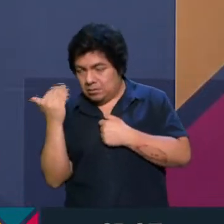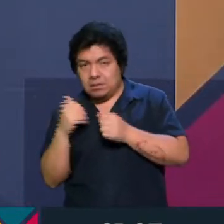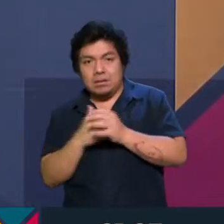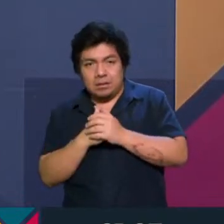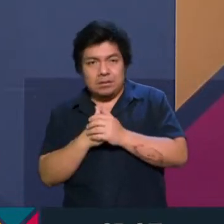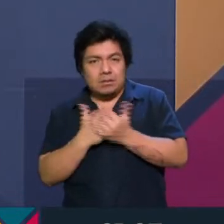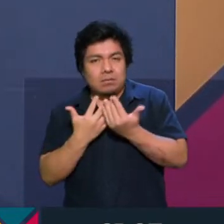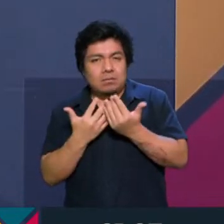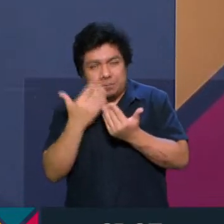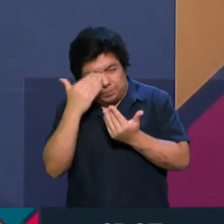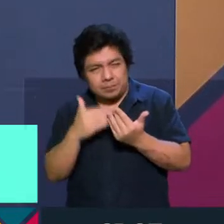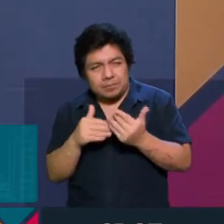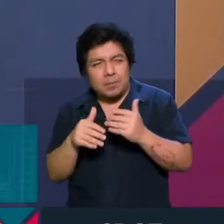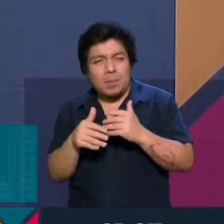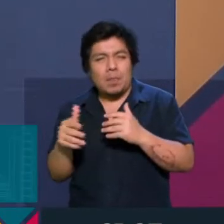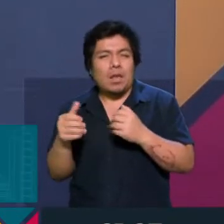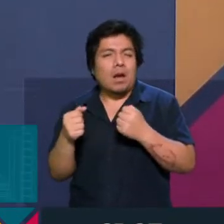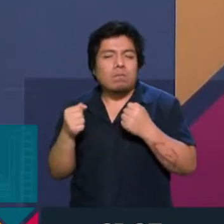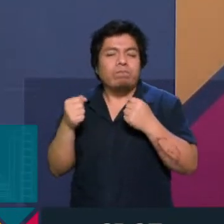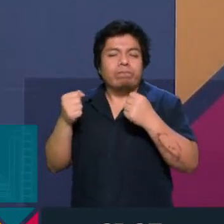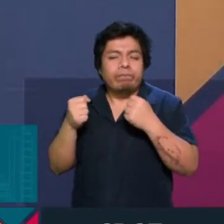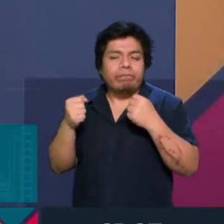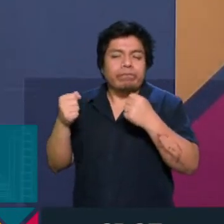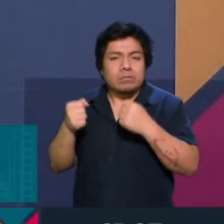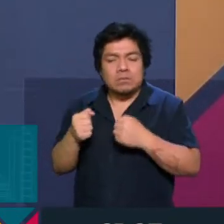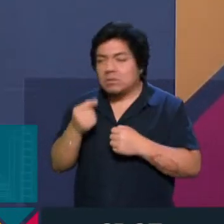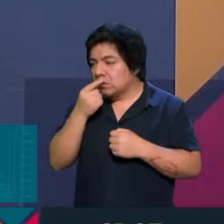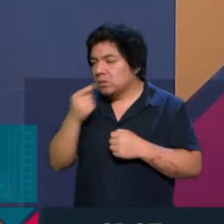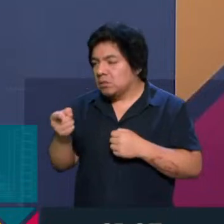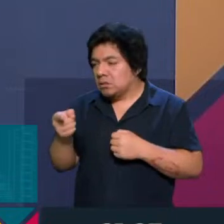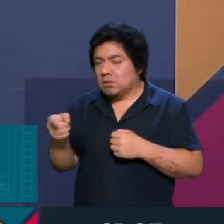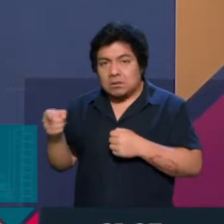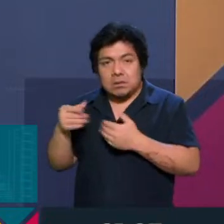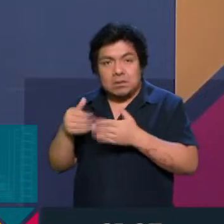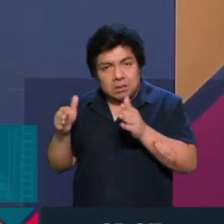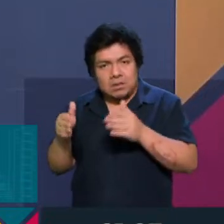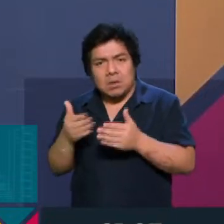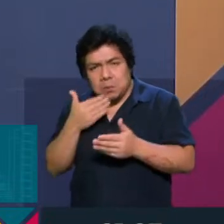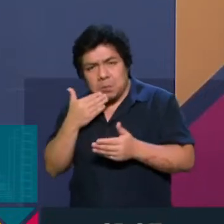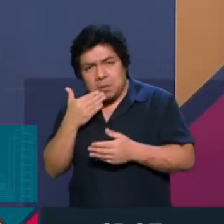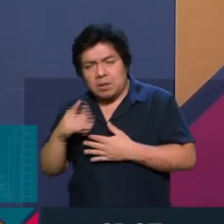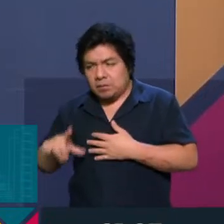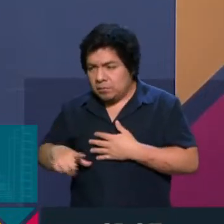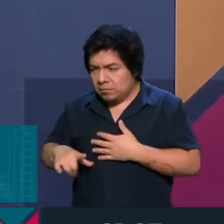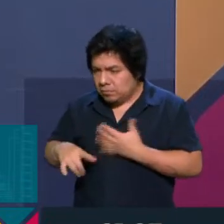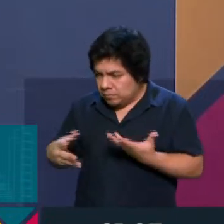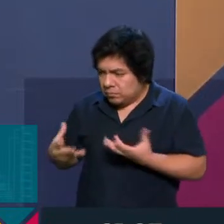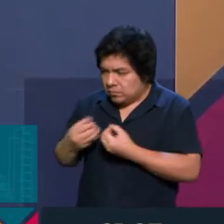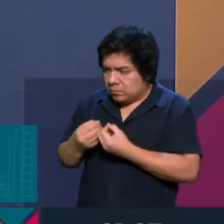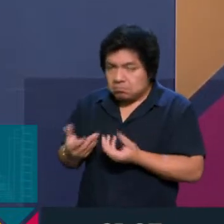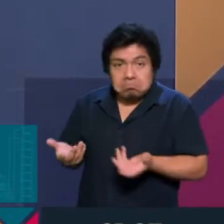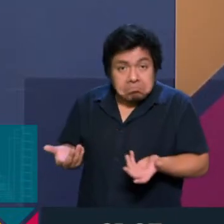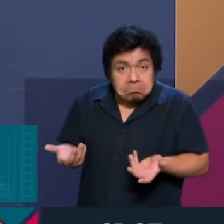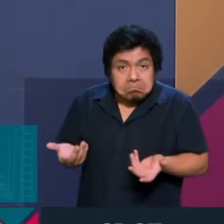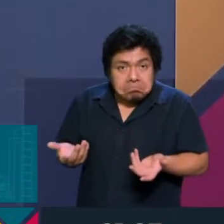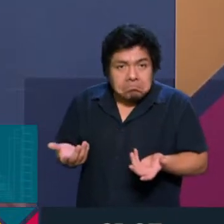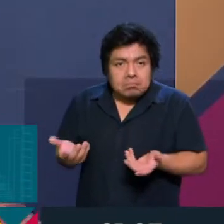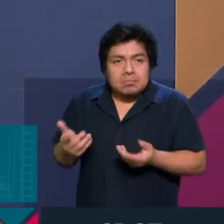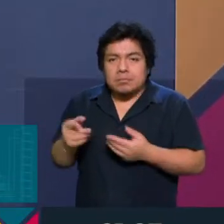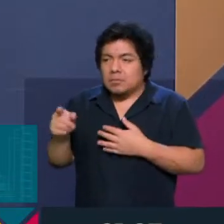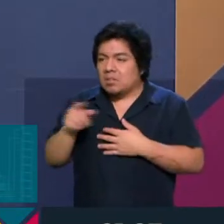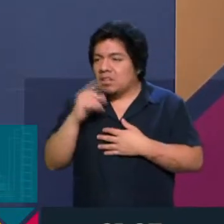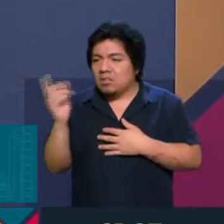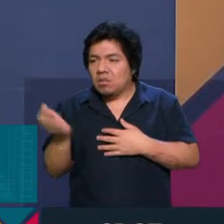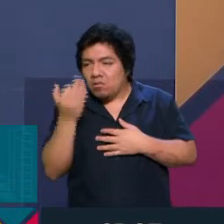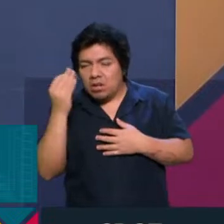hizo expresó públicamente esta apertura que había tenido el gobierno para escucharlos. Entonces, digamos, las